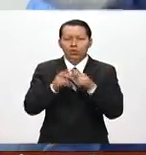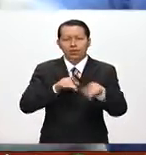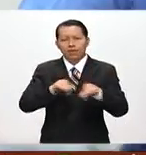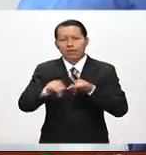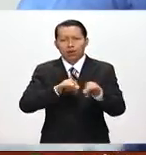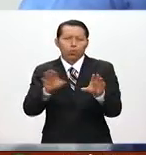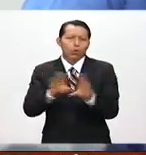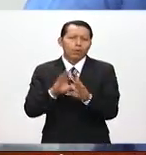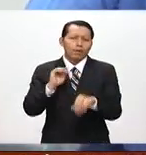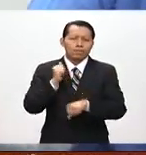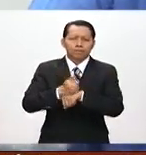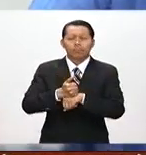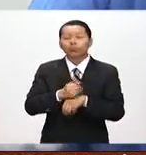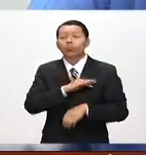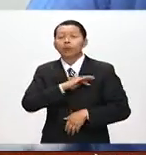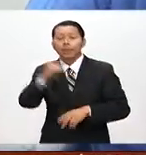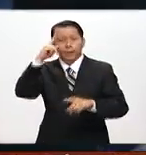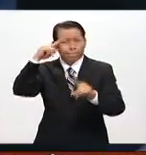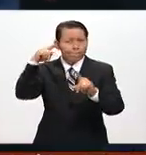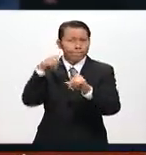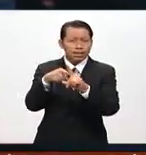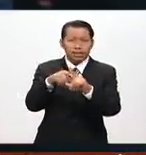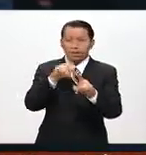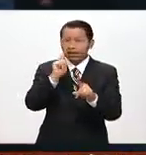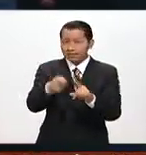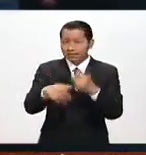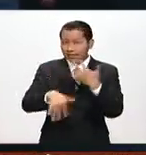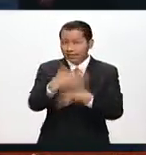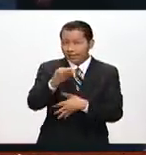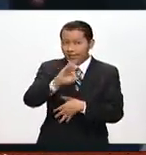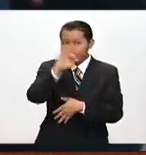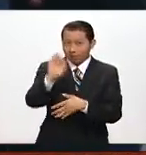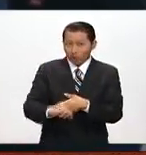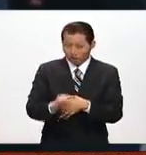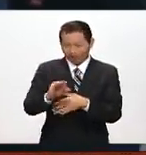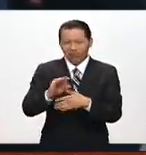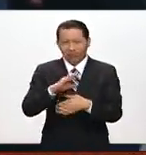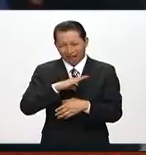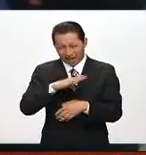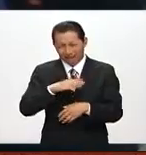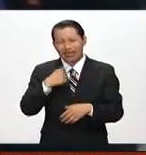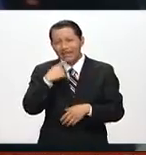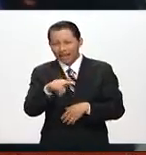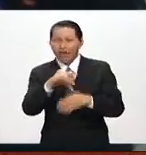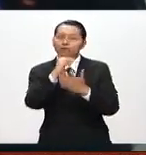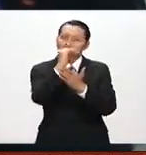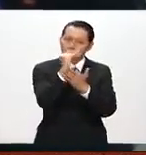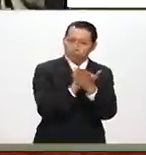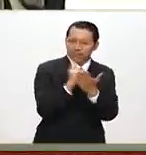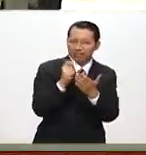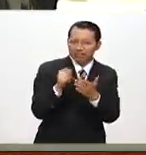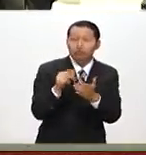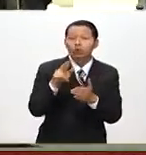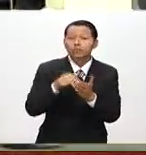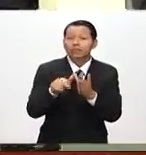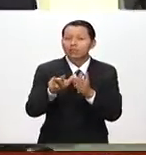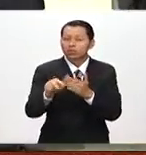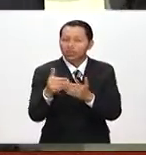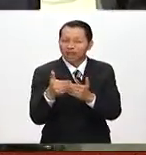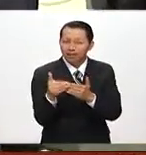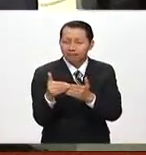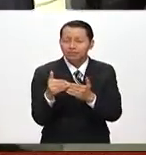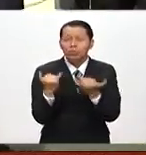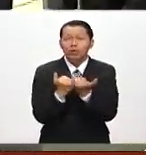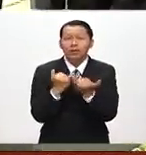se estableció como meta reducir en 15% adicional el número de quejas antes de 2018.